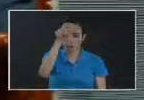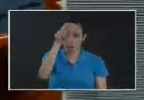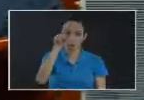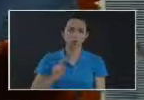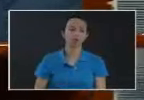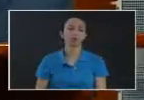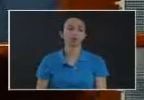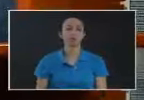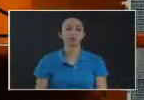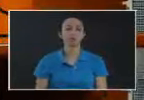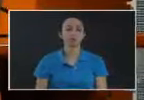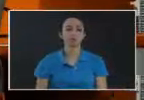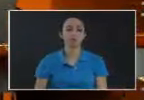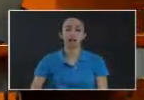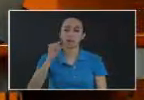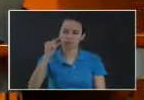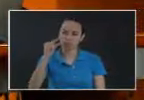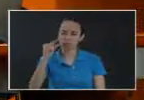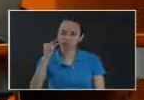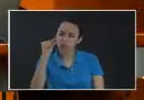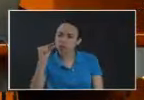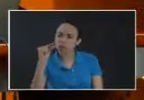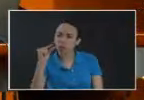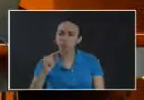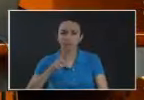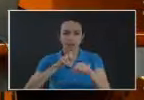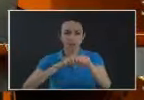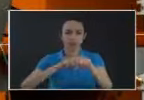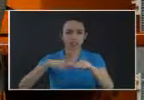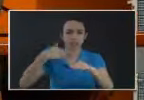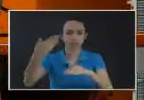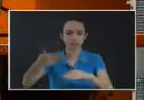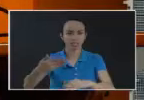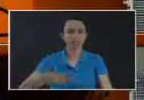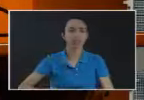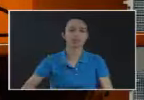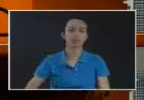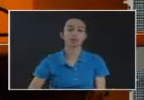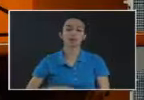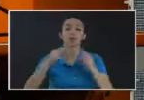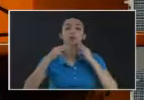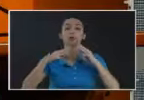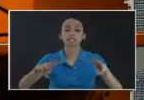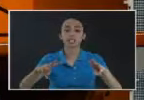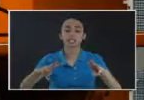Y mira, al poco momento, dice Moisés, hizo partir a Israel del Mar Rojo